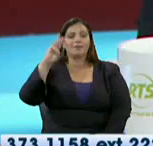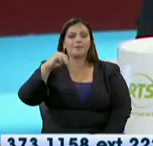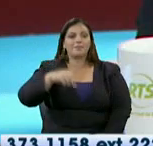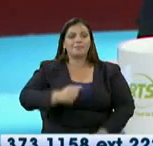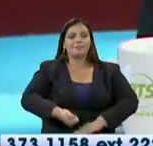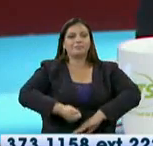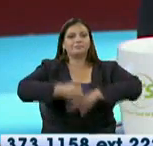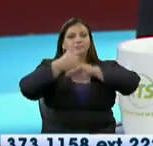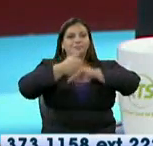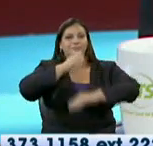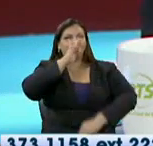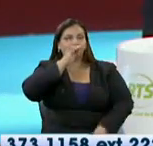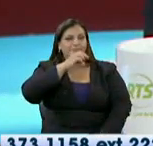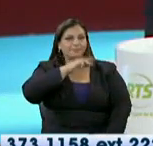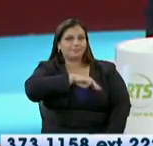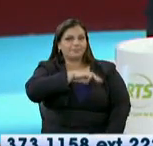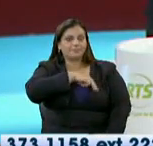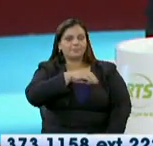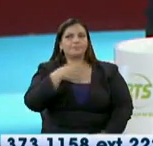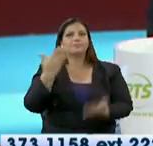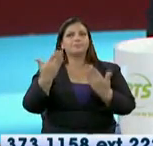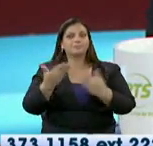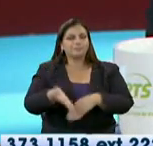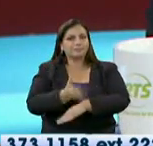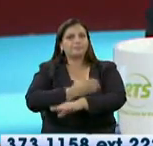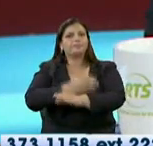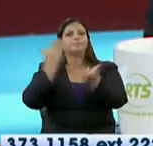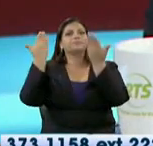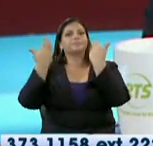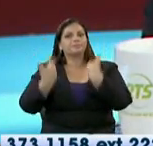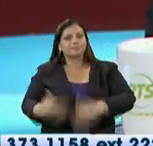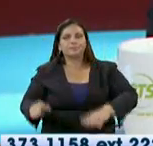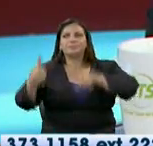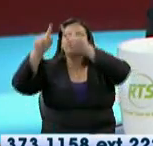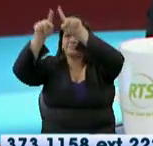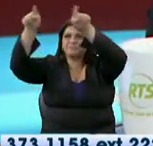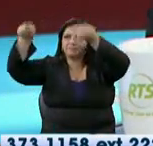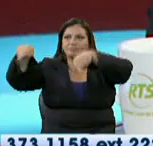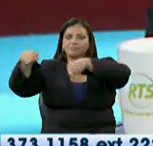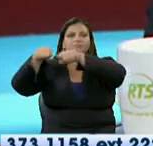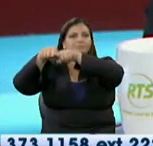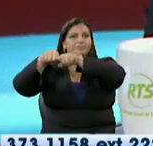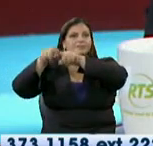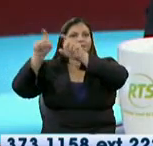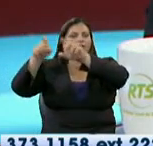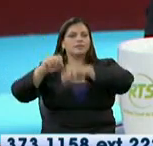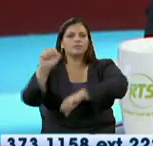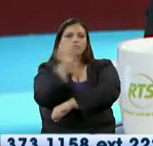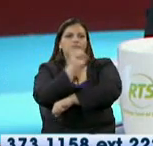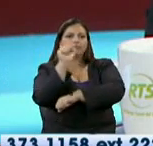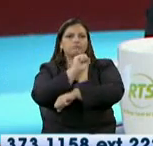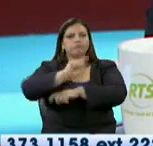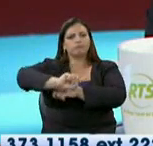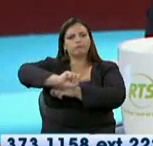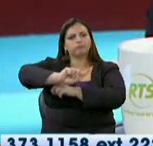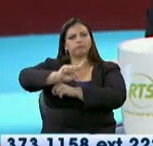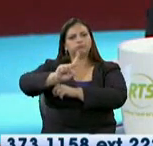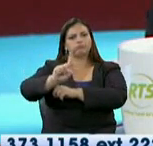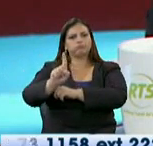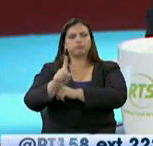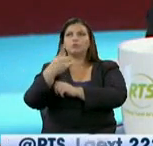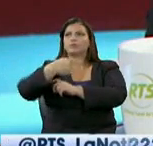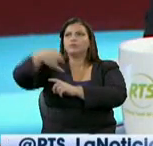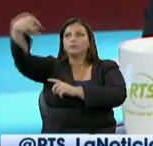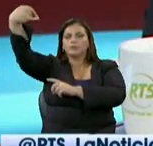a la hora de circular por la vía perimetral. Desde este fin de semana, los artefactos emiten la información para que se proceda